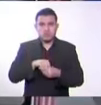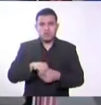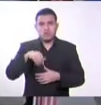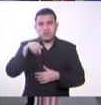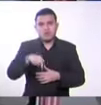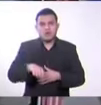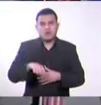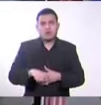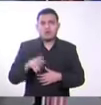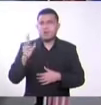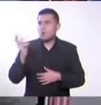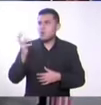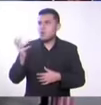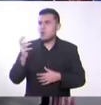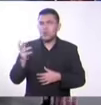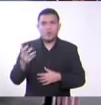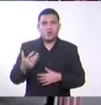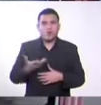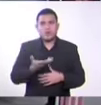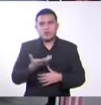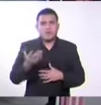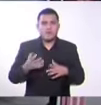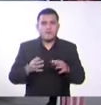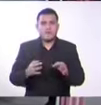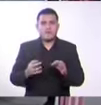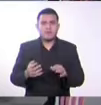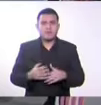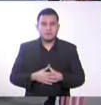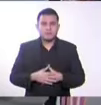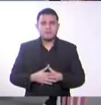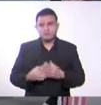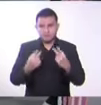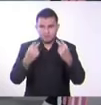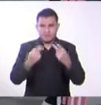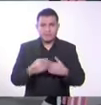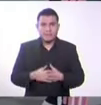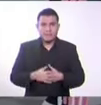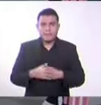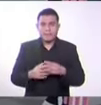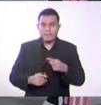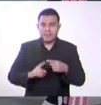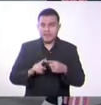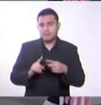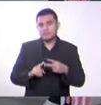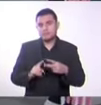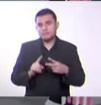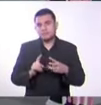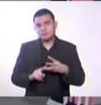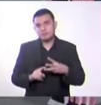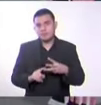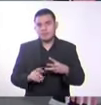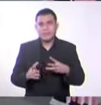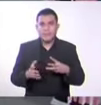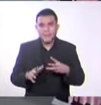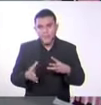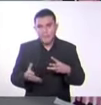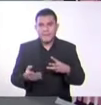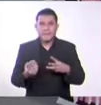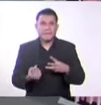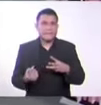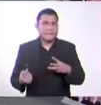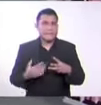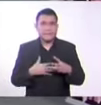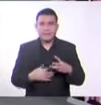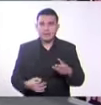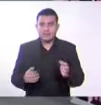los colores y las formas. Exacto. Y nos vemos cómo nos movemos. Hay otro medio que es, a veces un poco, a las personas no les gusta